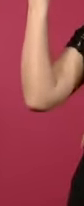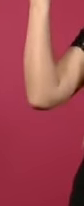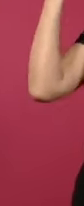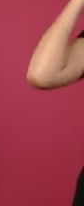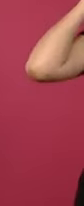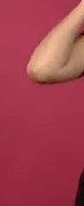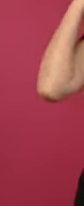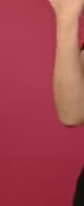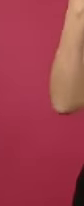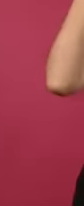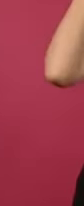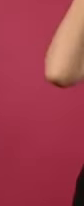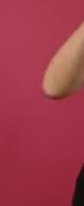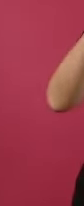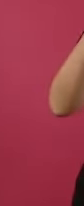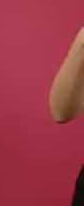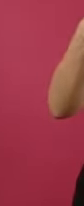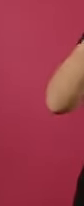su